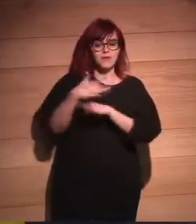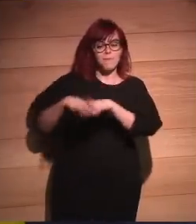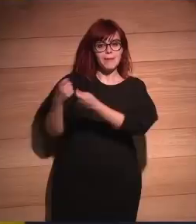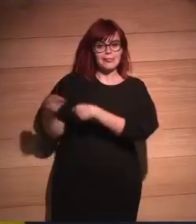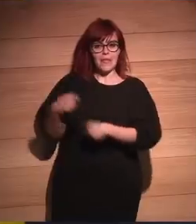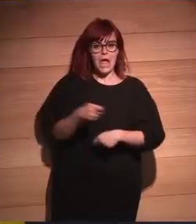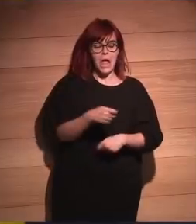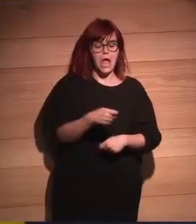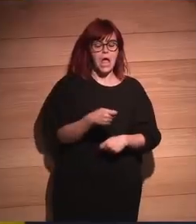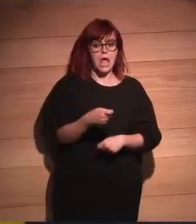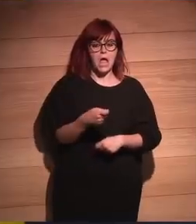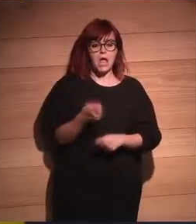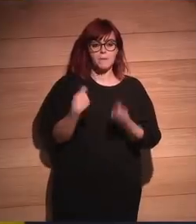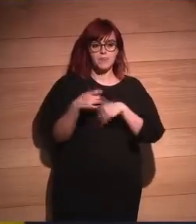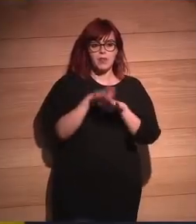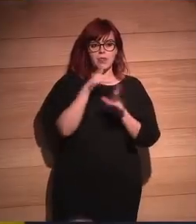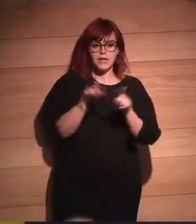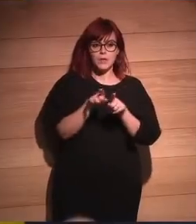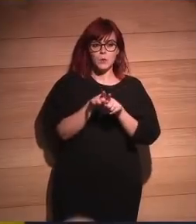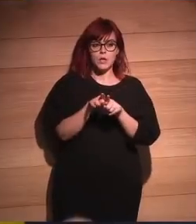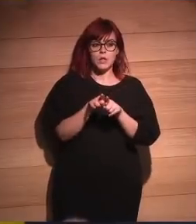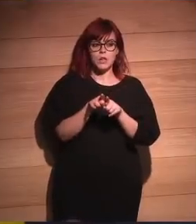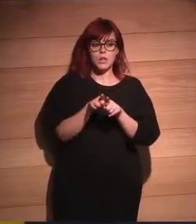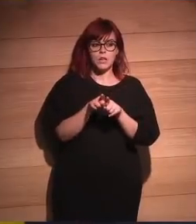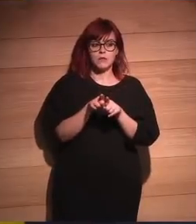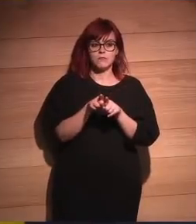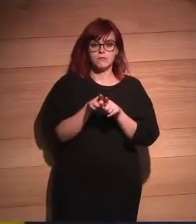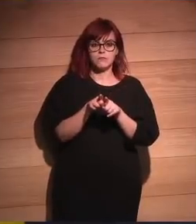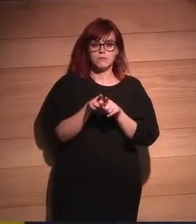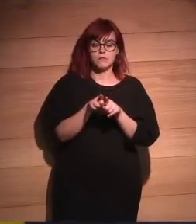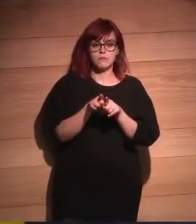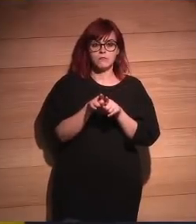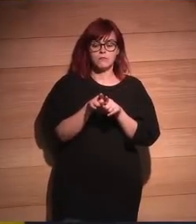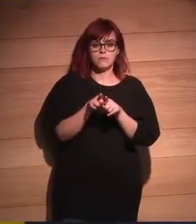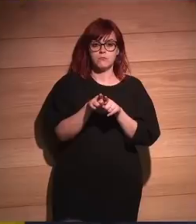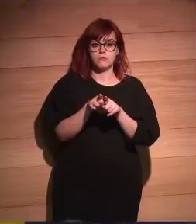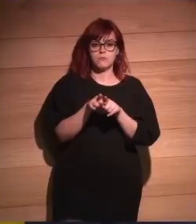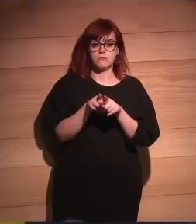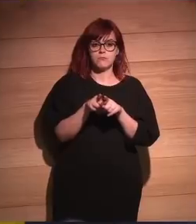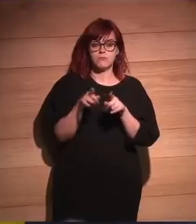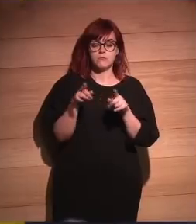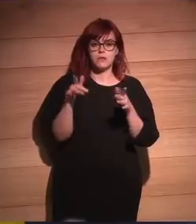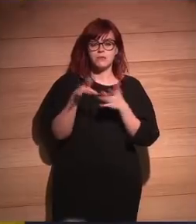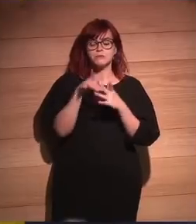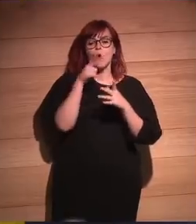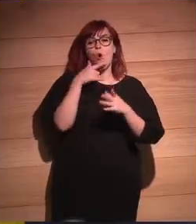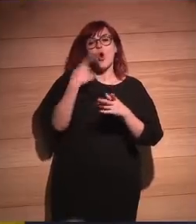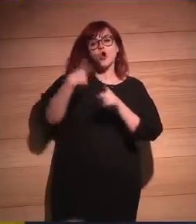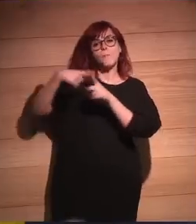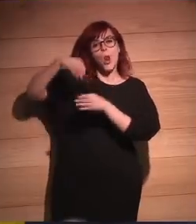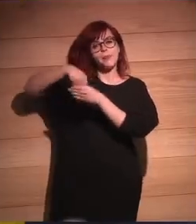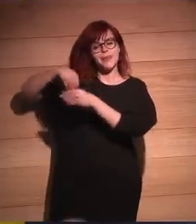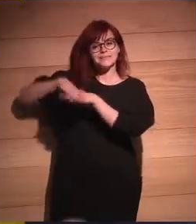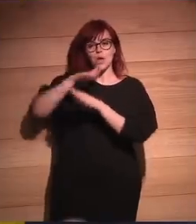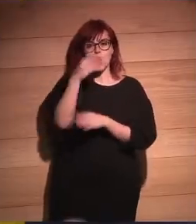venta de semiconductores muy desarrollados, de Qualcomm y otros, y sobre todo los